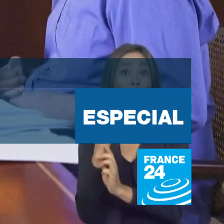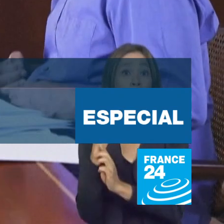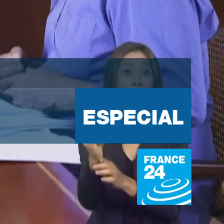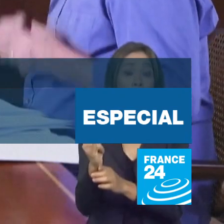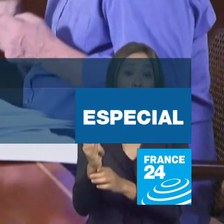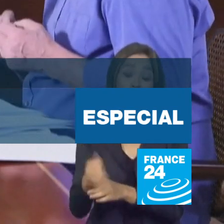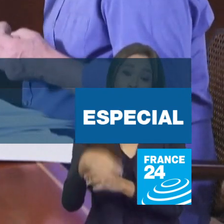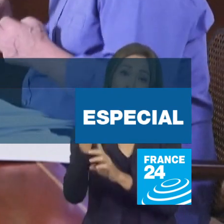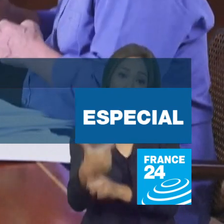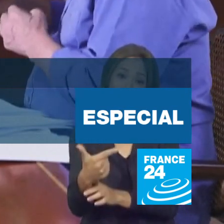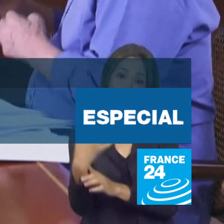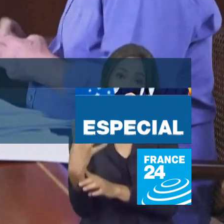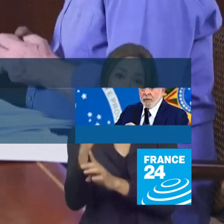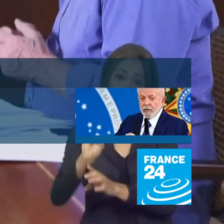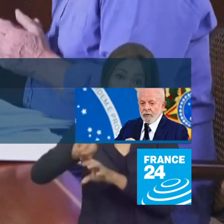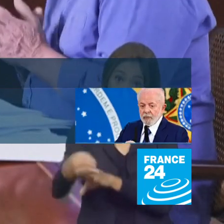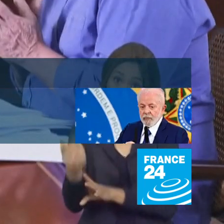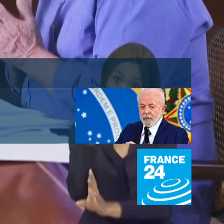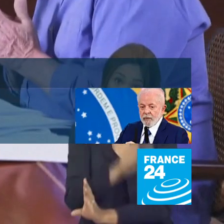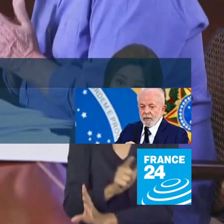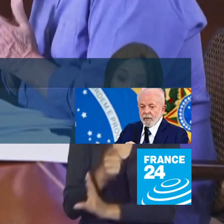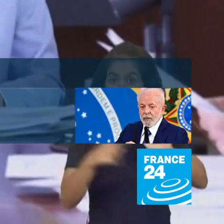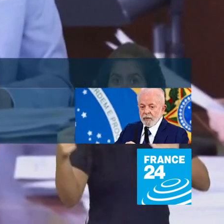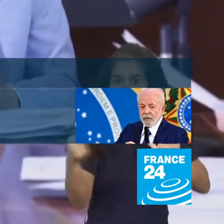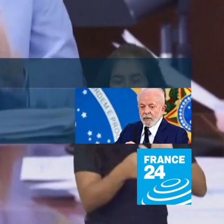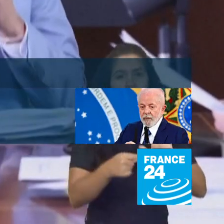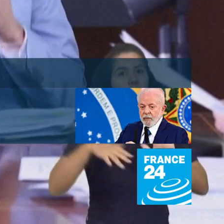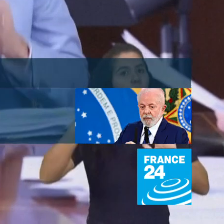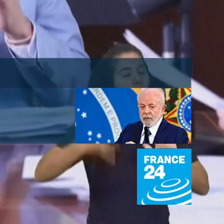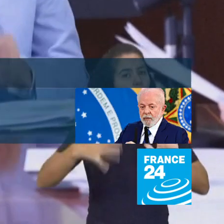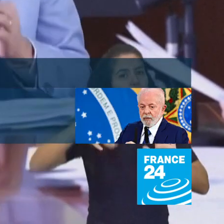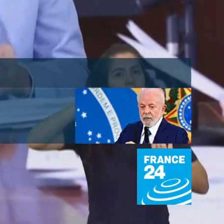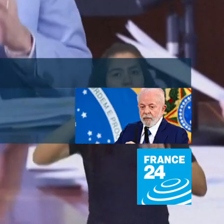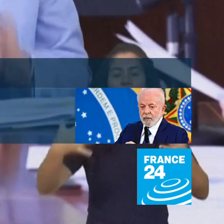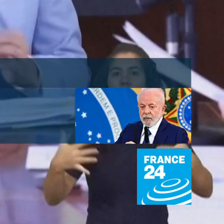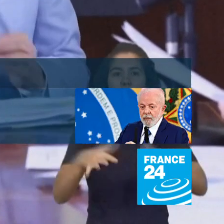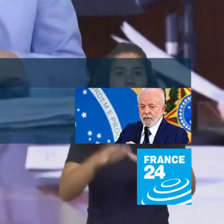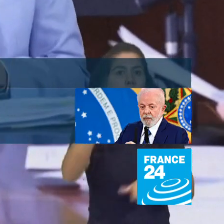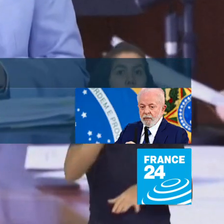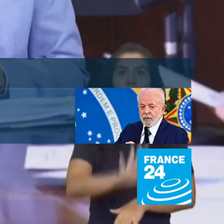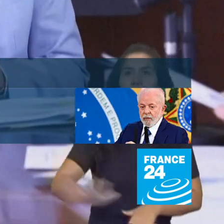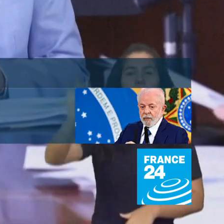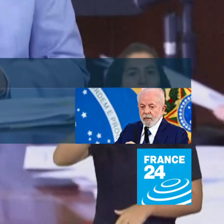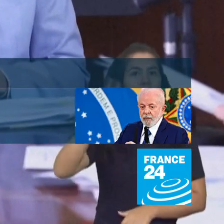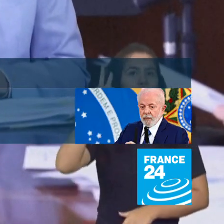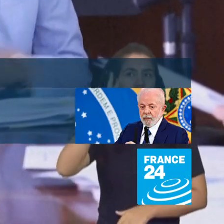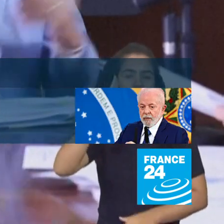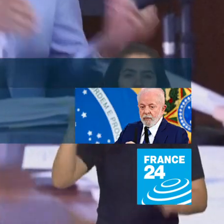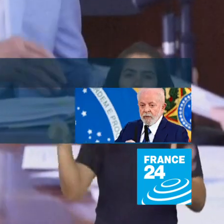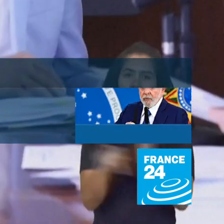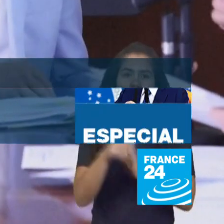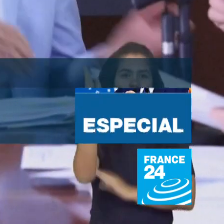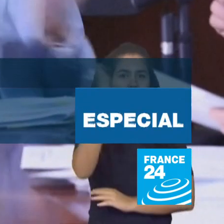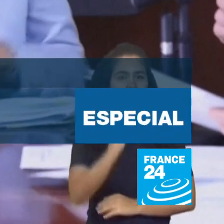que sí es muy notable en Brasil es el fortalecimiento de la derecha y de la derecha radical sobre todo e de hecho vimos